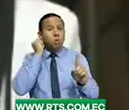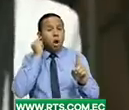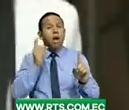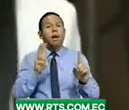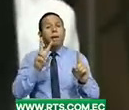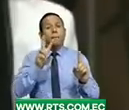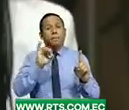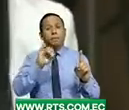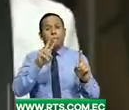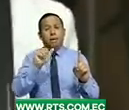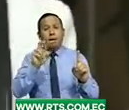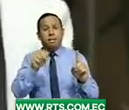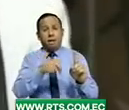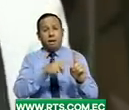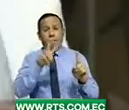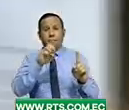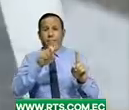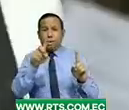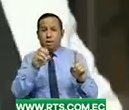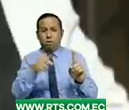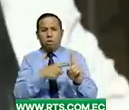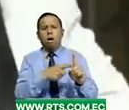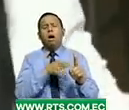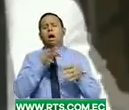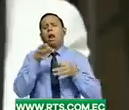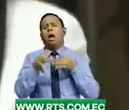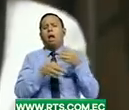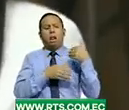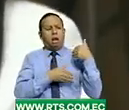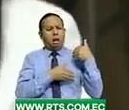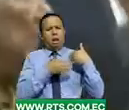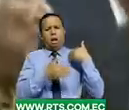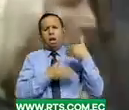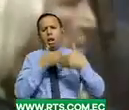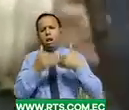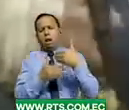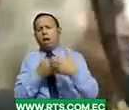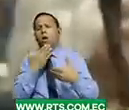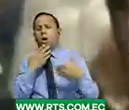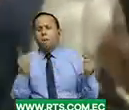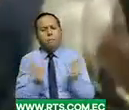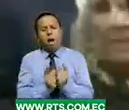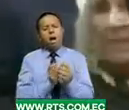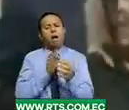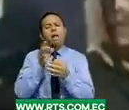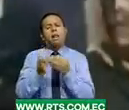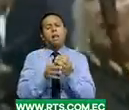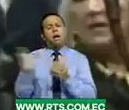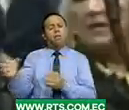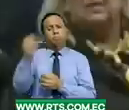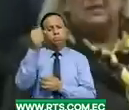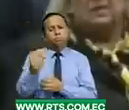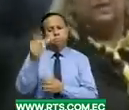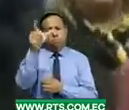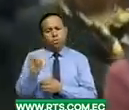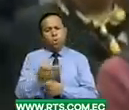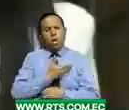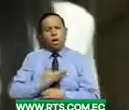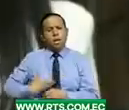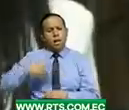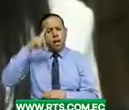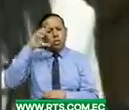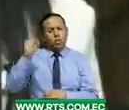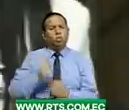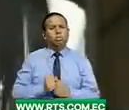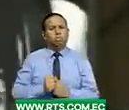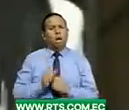interpelante Viviana Veloz hizo un recuento del proceso que ha llevado hasta esa instancia al presidente Guillermo Lasso, aunque en sus declaraciones